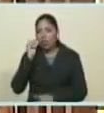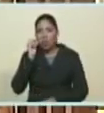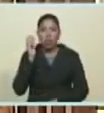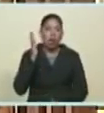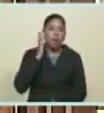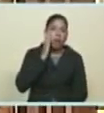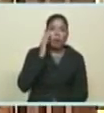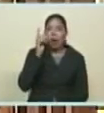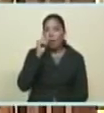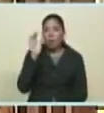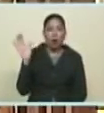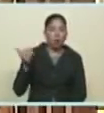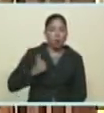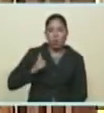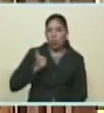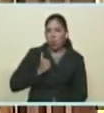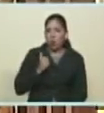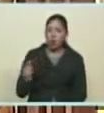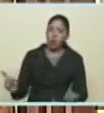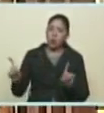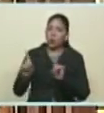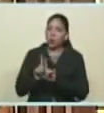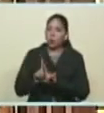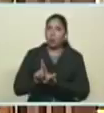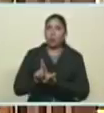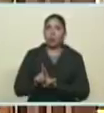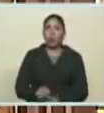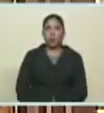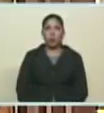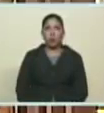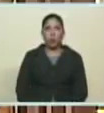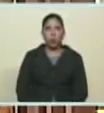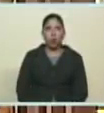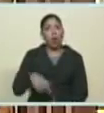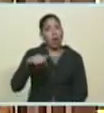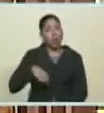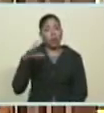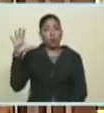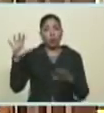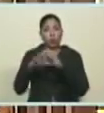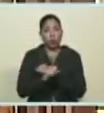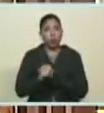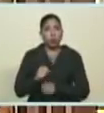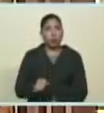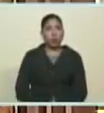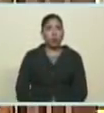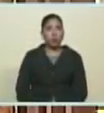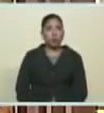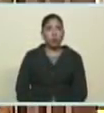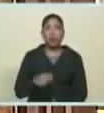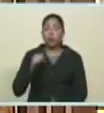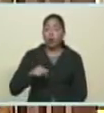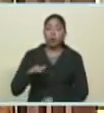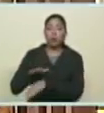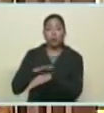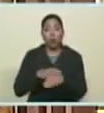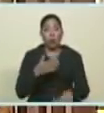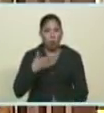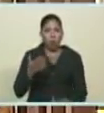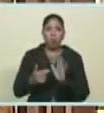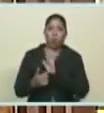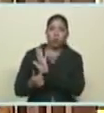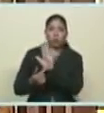la mamá, el papá. Toma nota, Ernesto, esta noche podemos pasar también este llamado que es muy importante para el